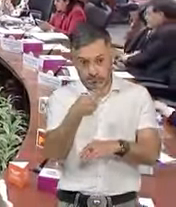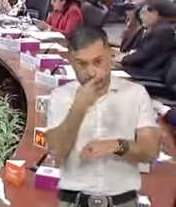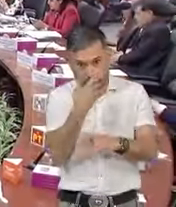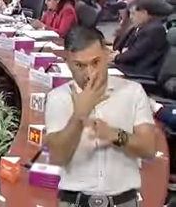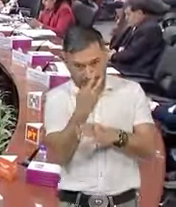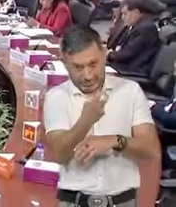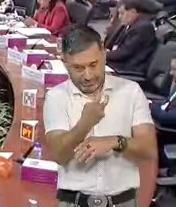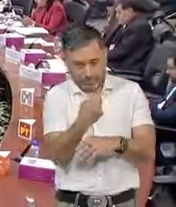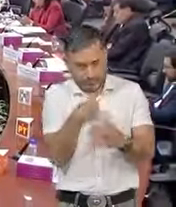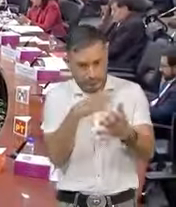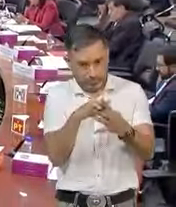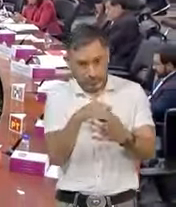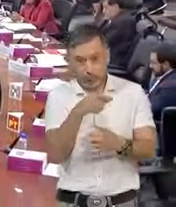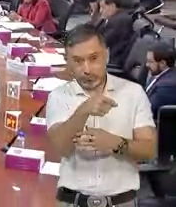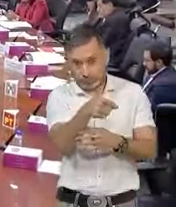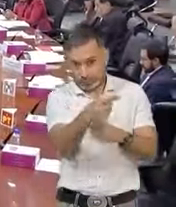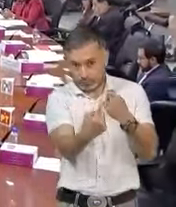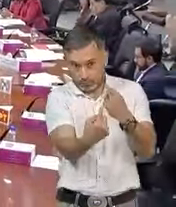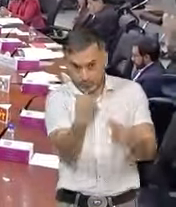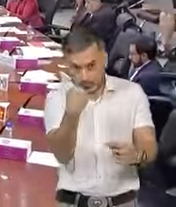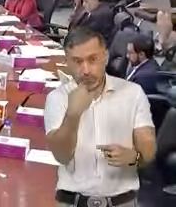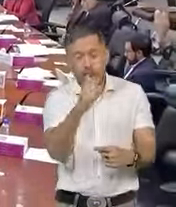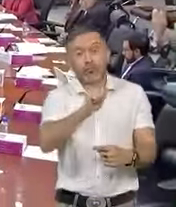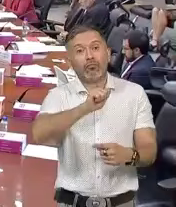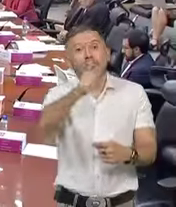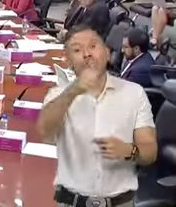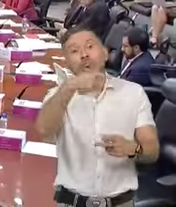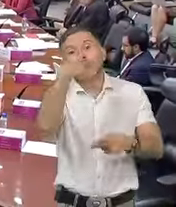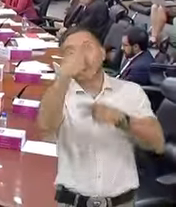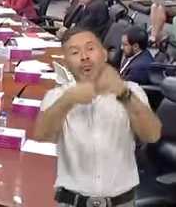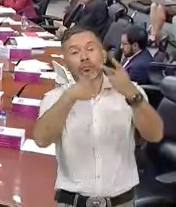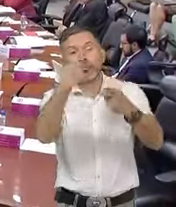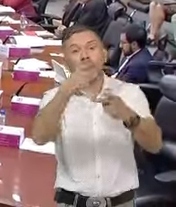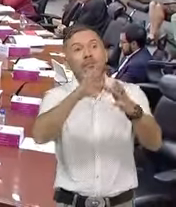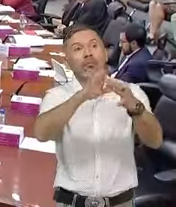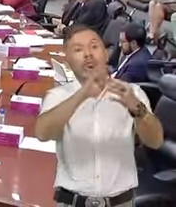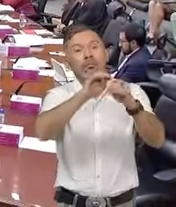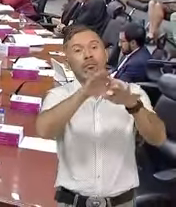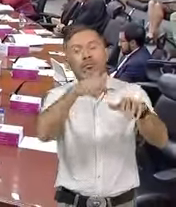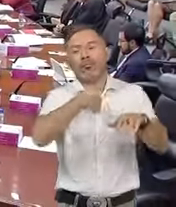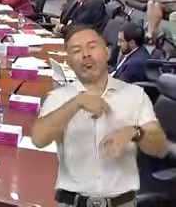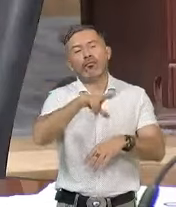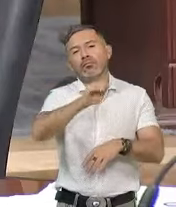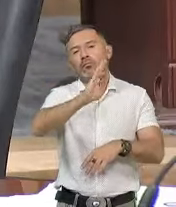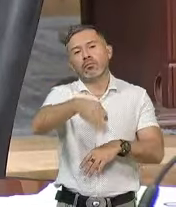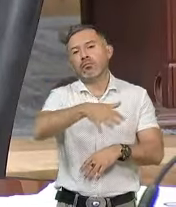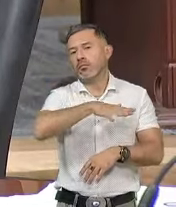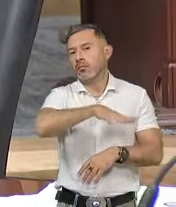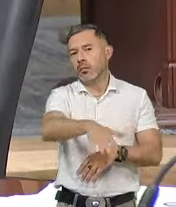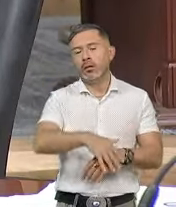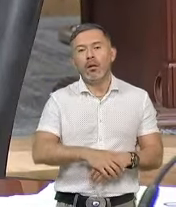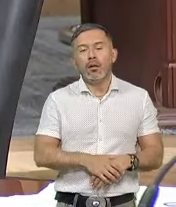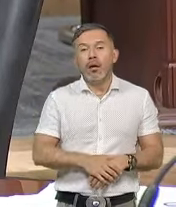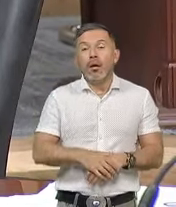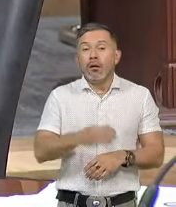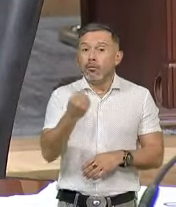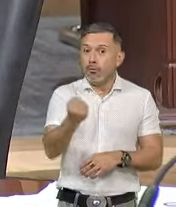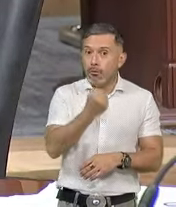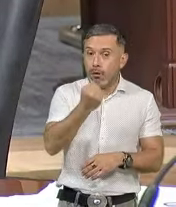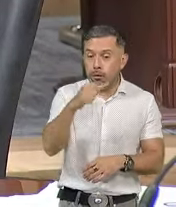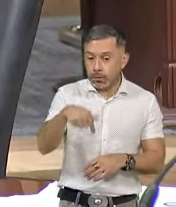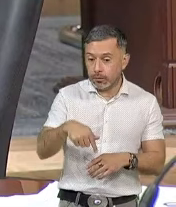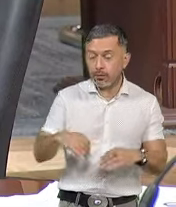niego categóricamente cualquier otra aseveración que yo haya dicho y afortunadamente en esta institución